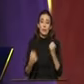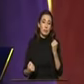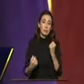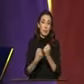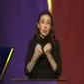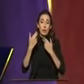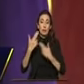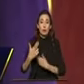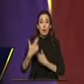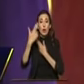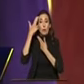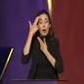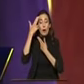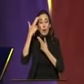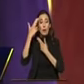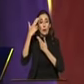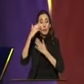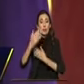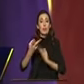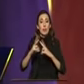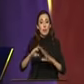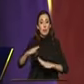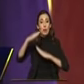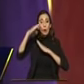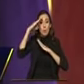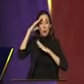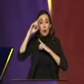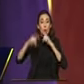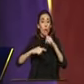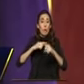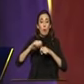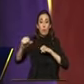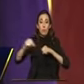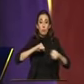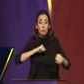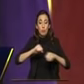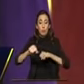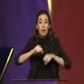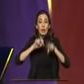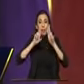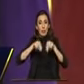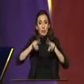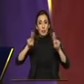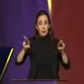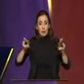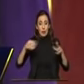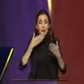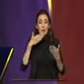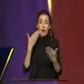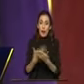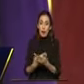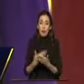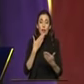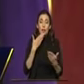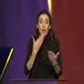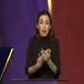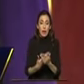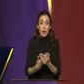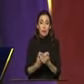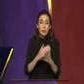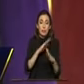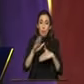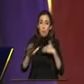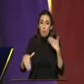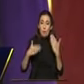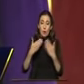Fuerzas Armadas y de la Policía Nacional en las situaciones de emergencia y desastres naturales. Gracias. Gracias, hermanos uniformados,